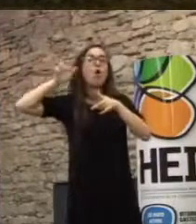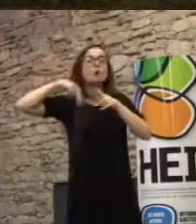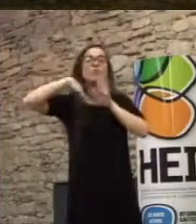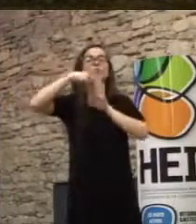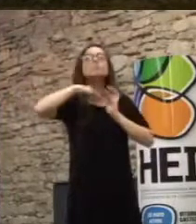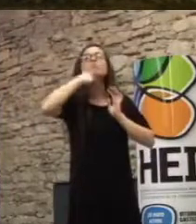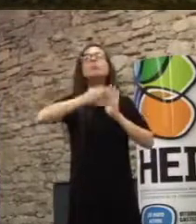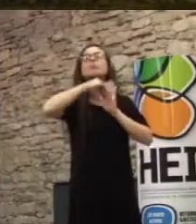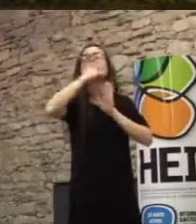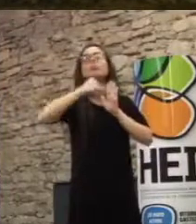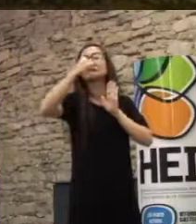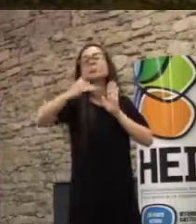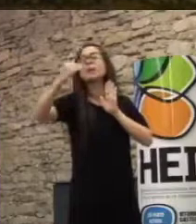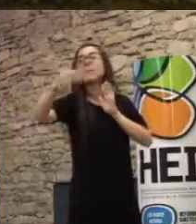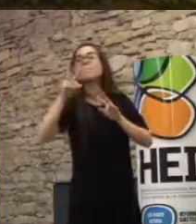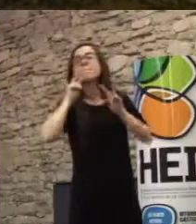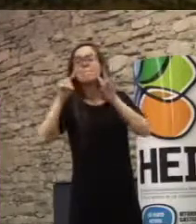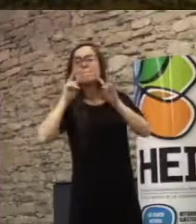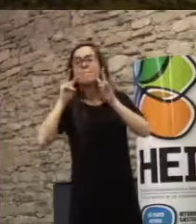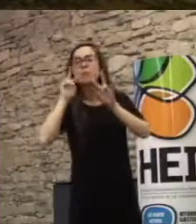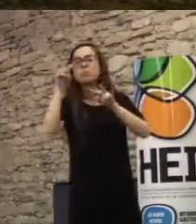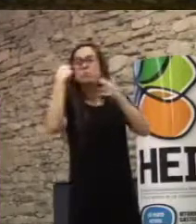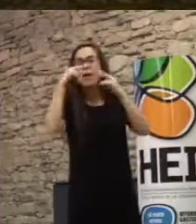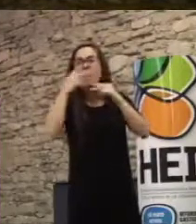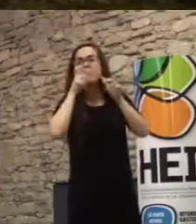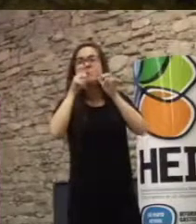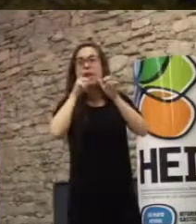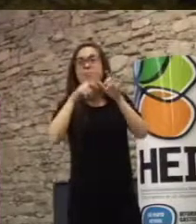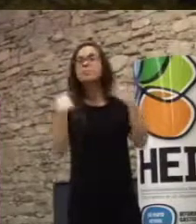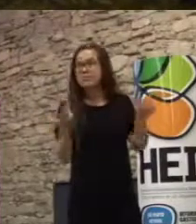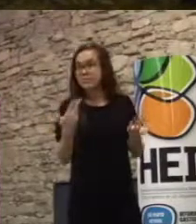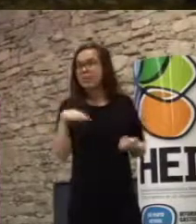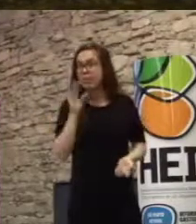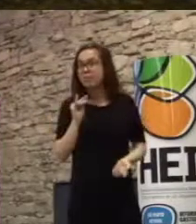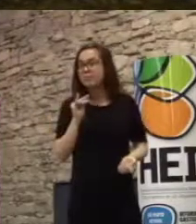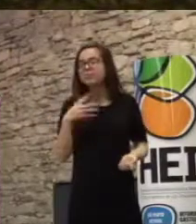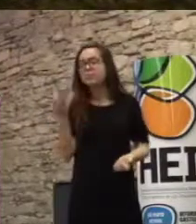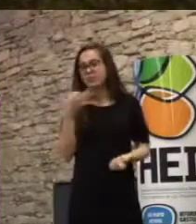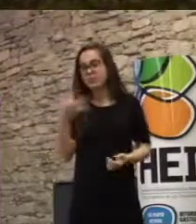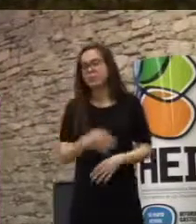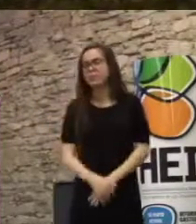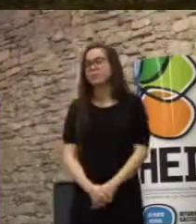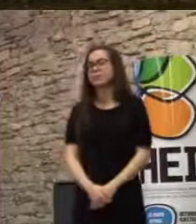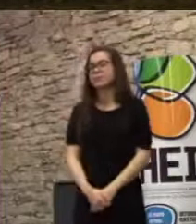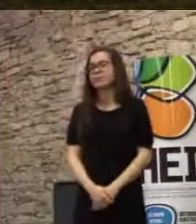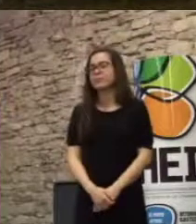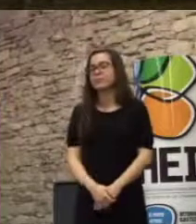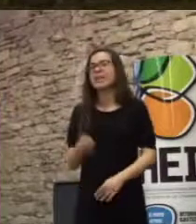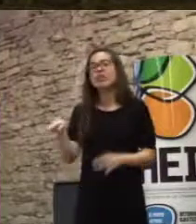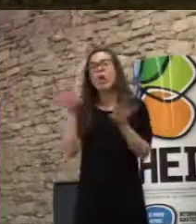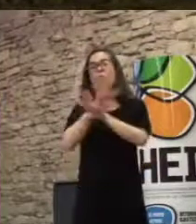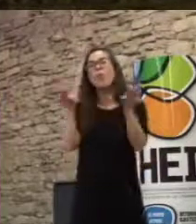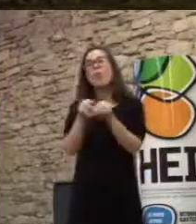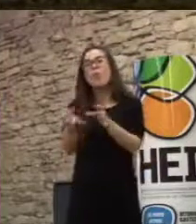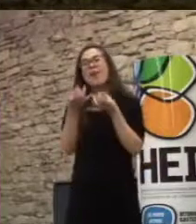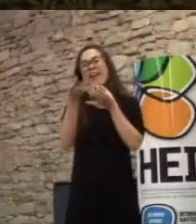y evidentemente vemos o escuchamos y entendemos sus palabras en seguida idea va perfecto bueno pues entonces esto es un pequeño resumen de